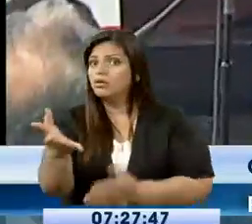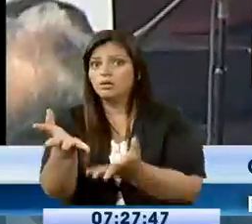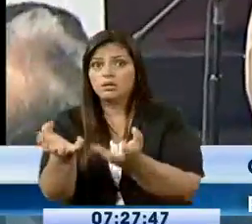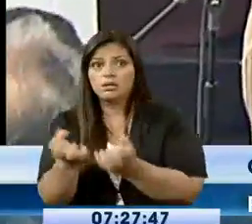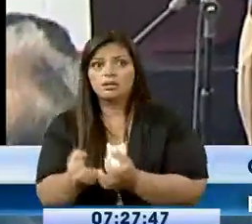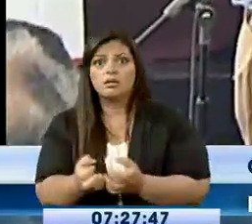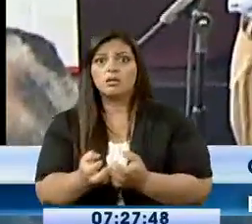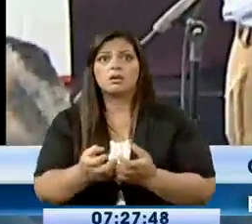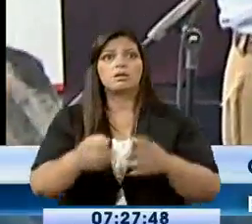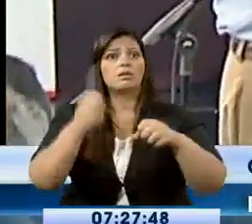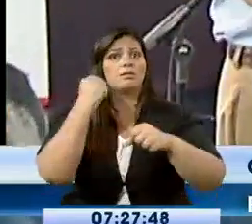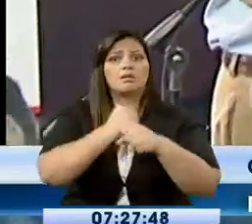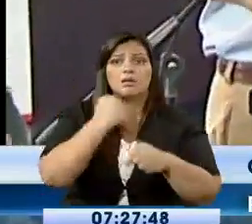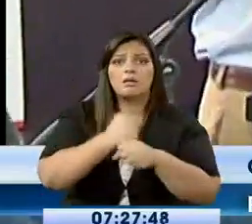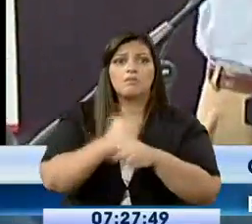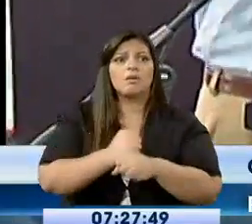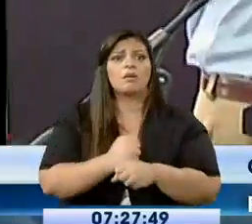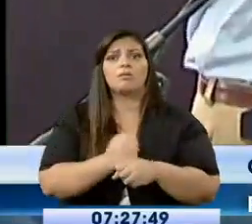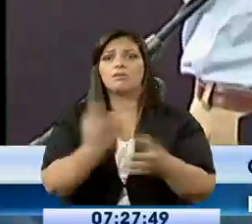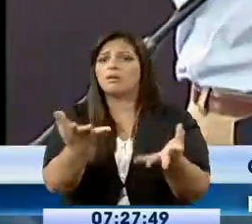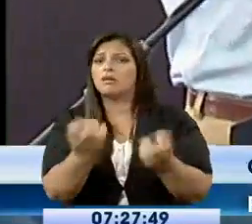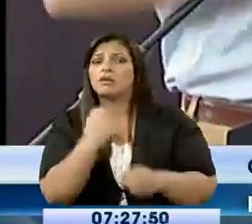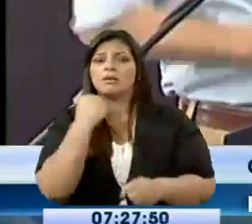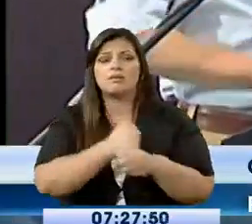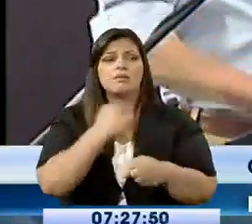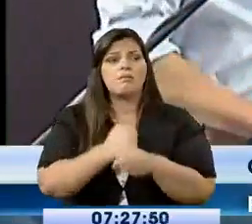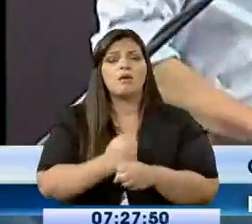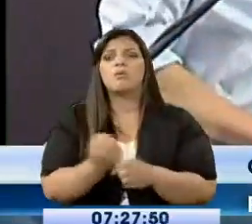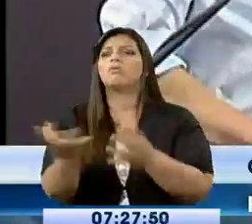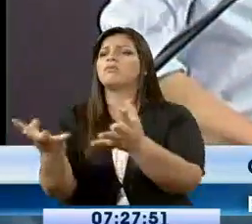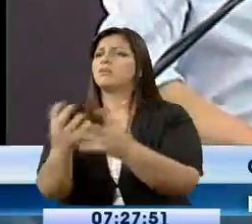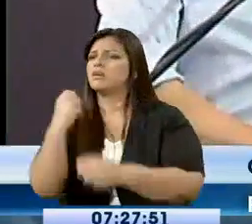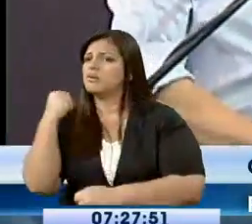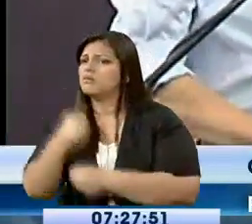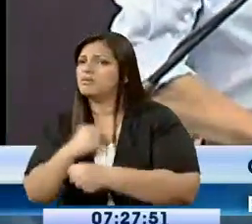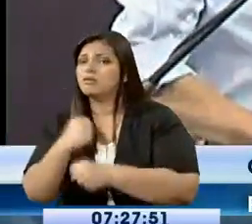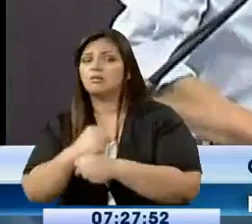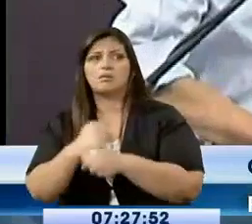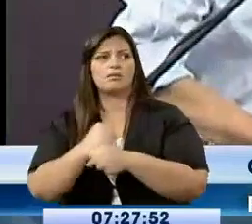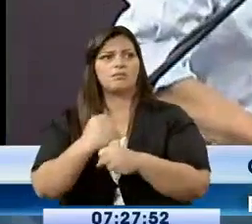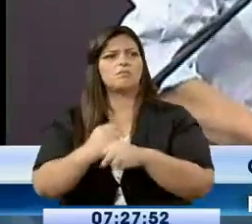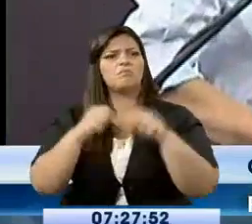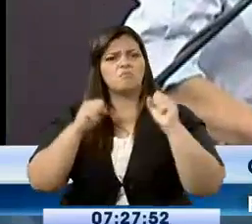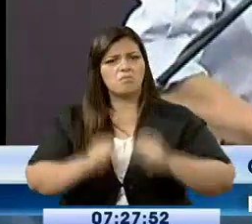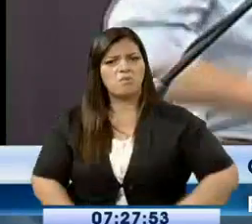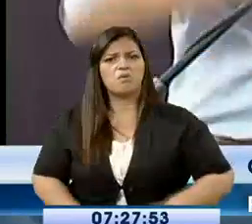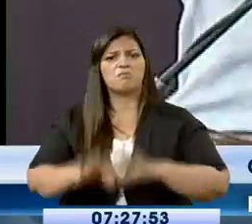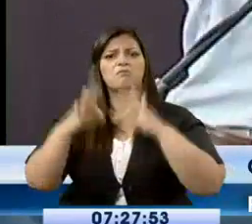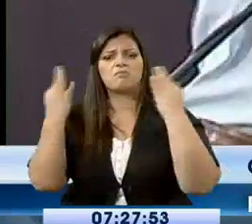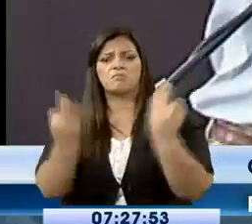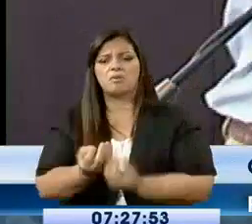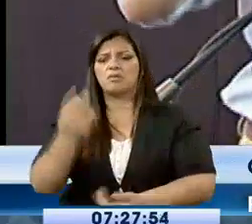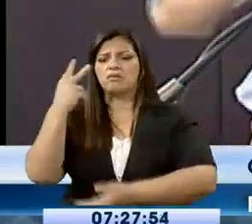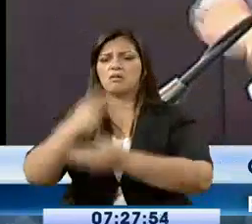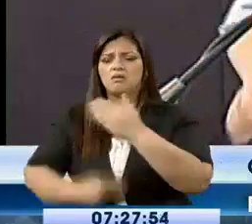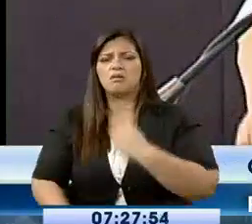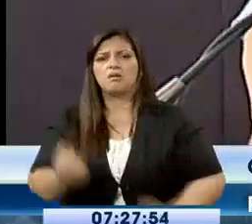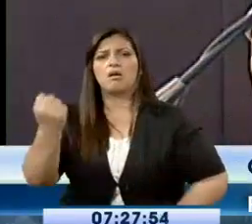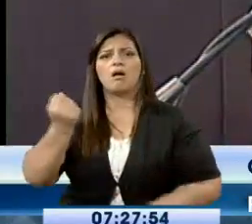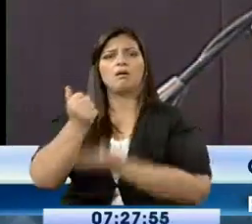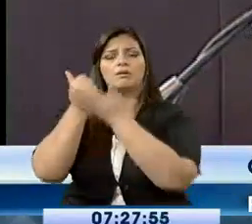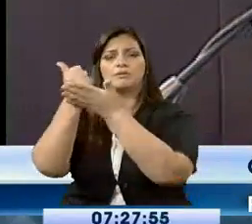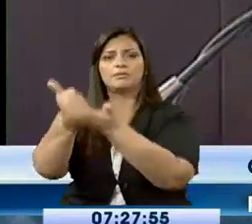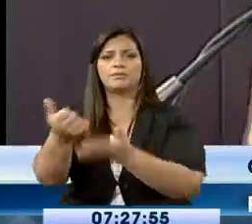empleo, queremos empleo, queremos un trabajo fijo para sostener a nuestros hijos, para sostener a